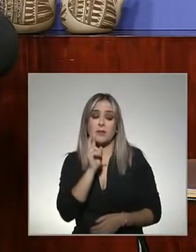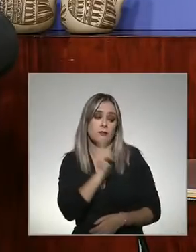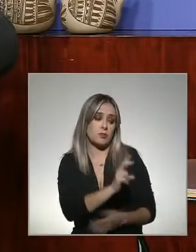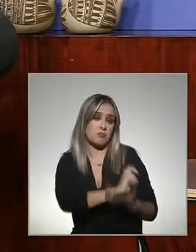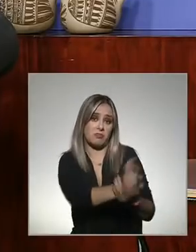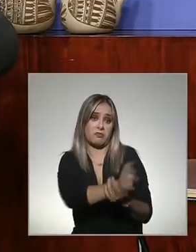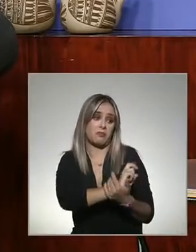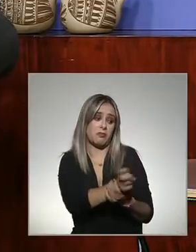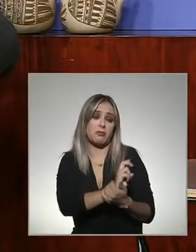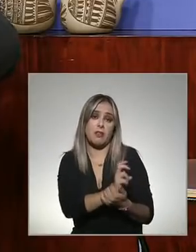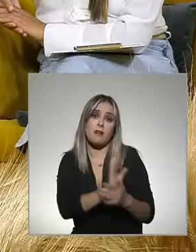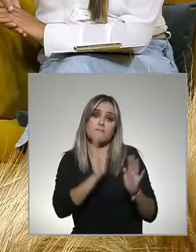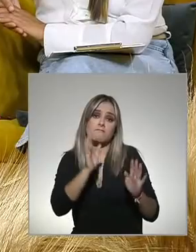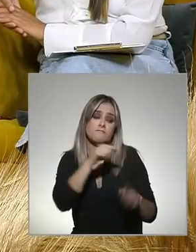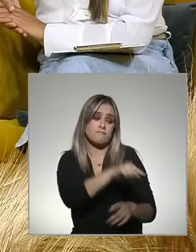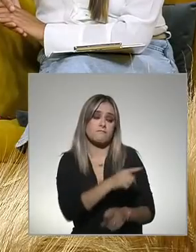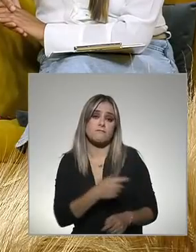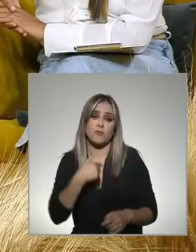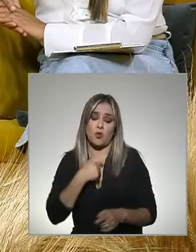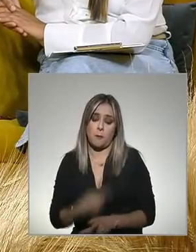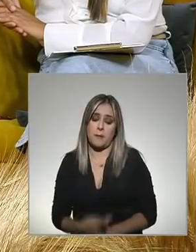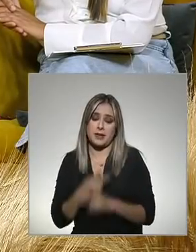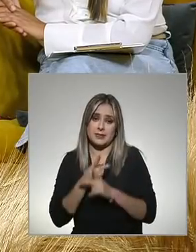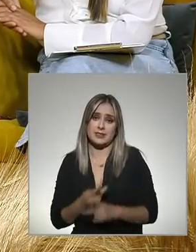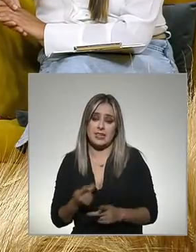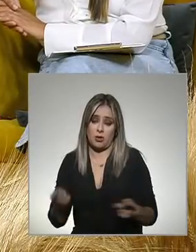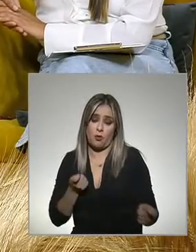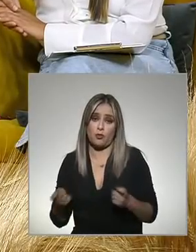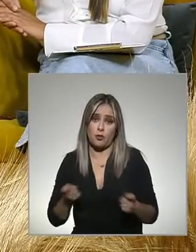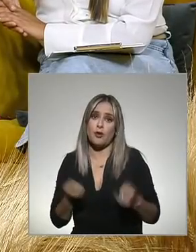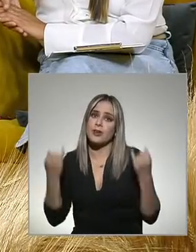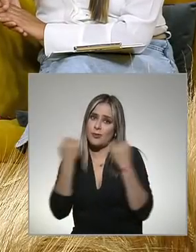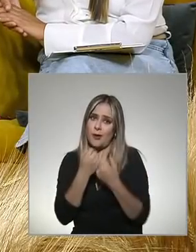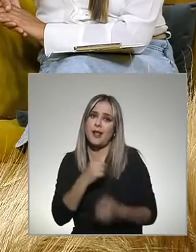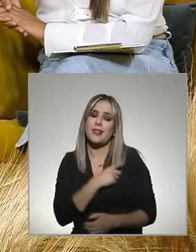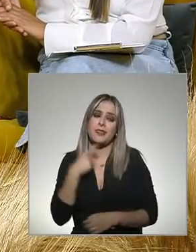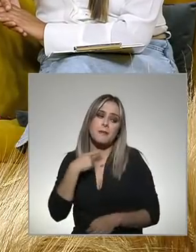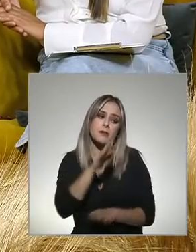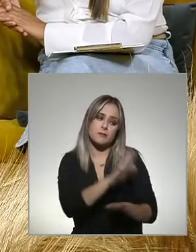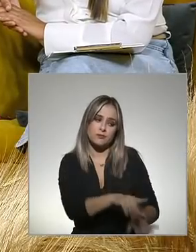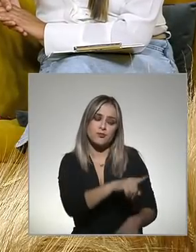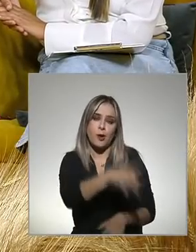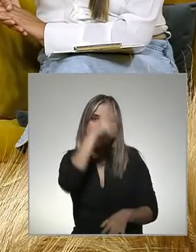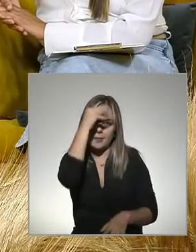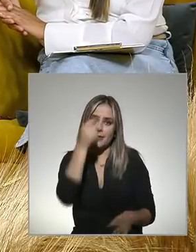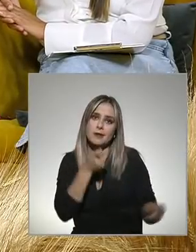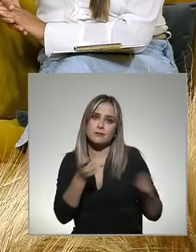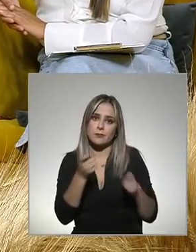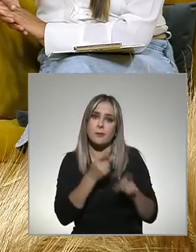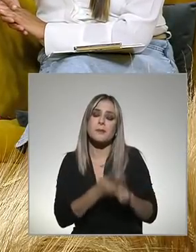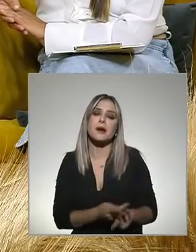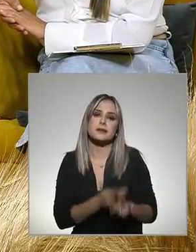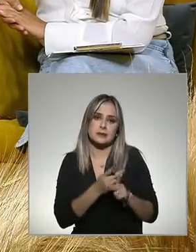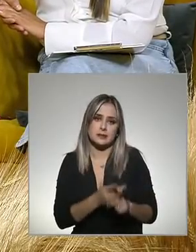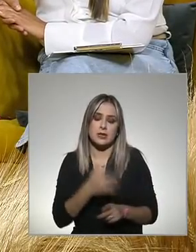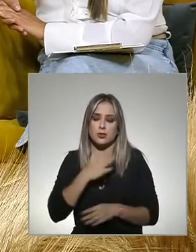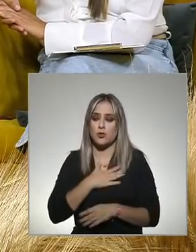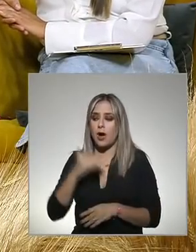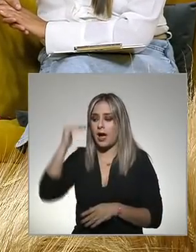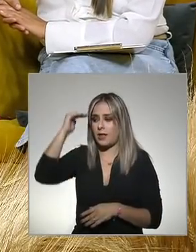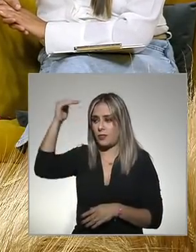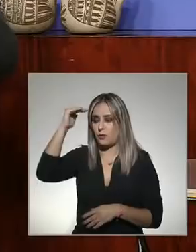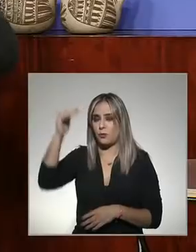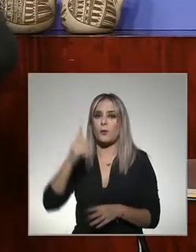no lo va a hacer. O sea, yo estoy esperando que el niño sea tolerante cuando, o el adolescente, cuando todavía no tiene la capacidad de hacerlo. Uh-huh. Yo como adulto tengo que ser